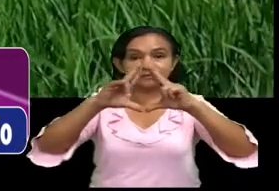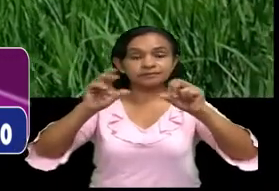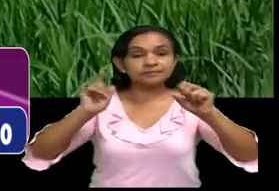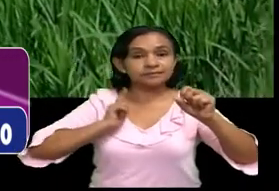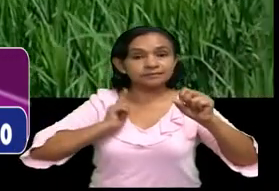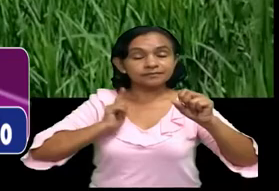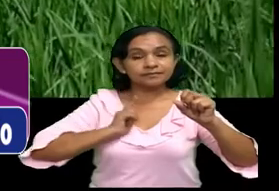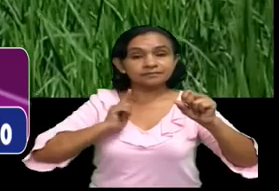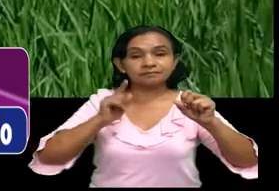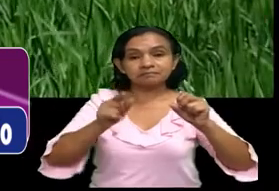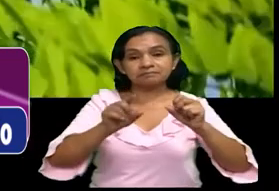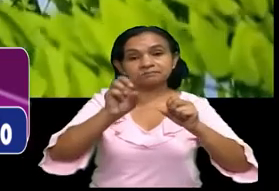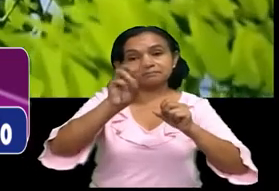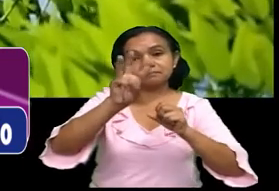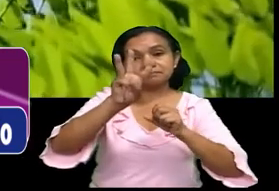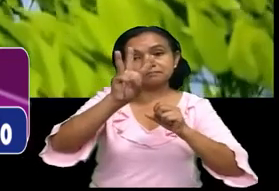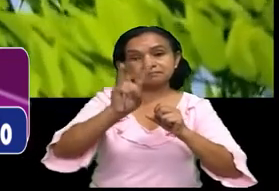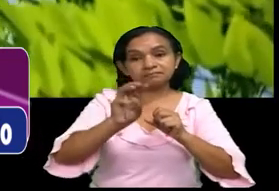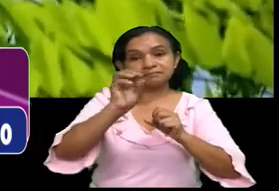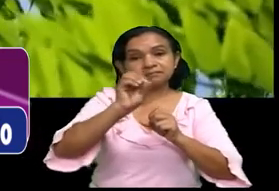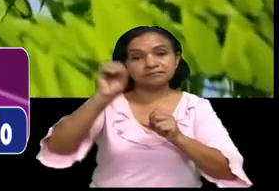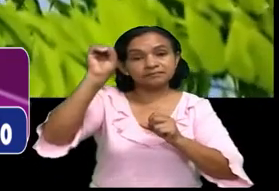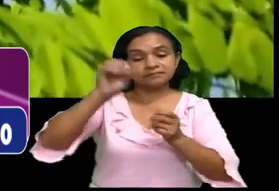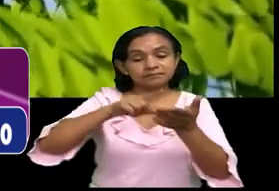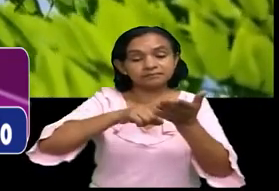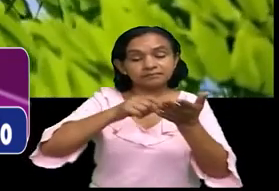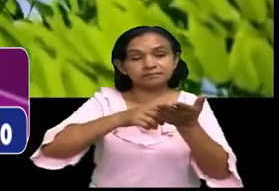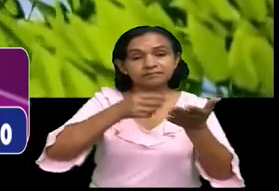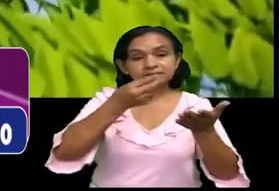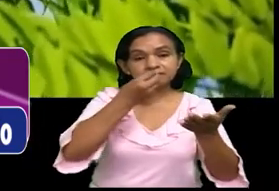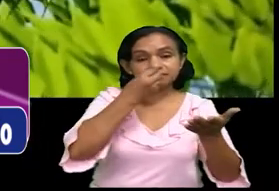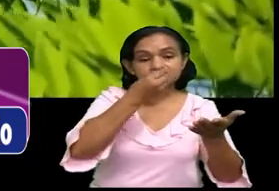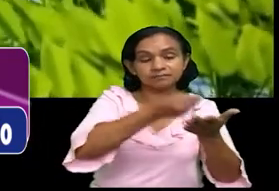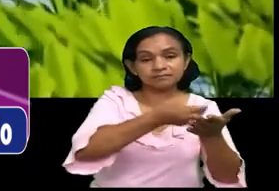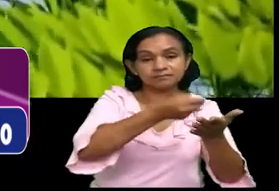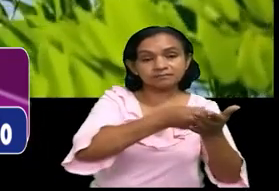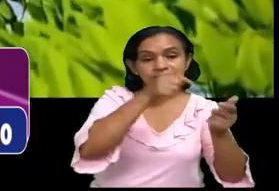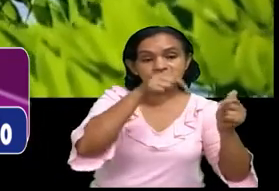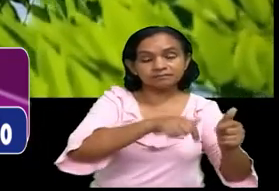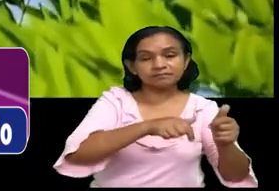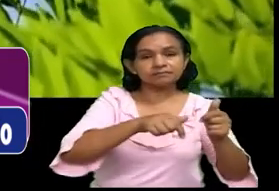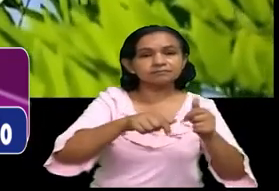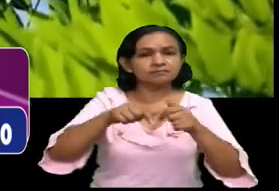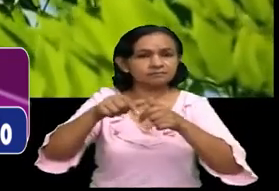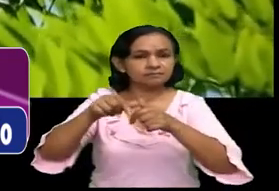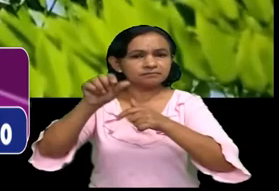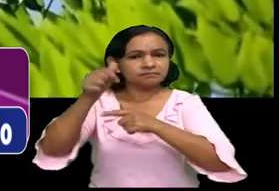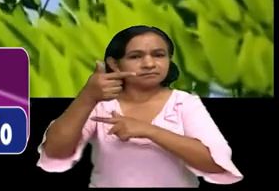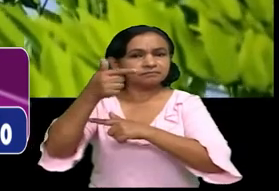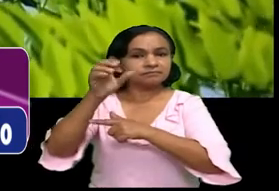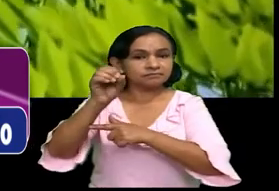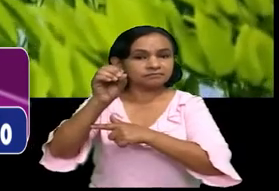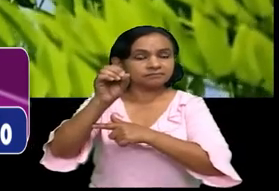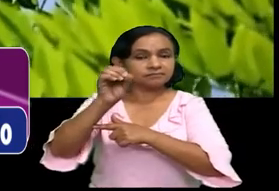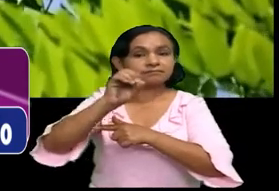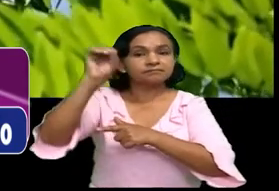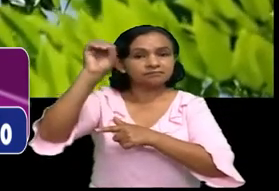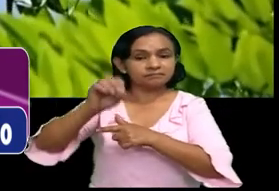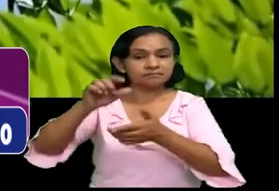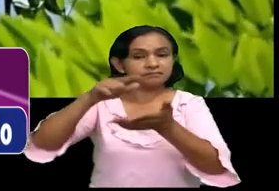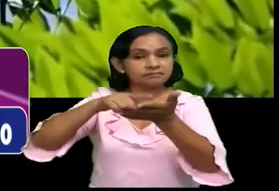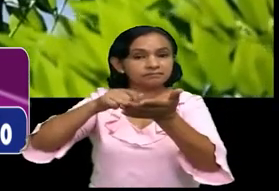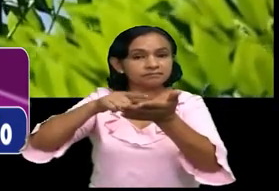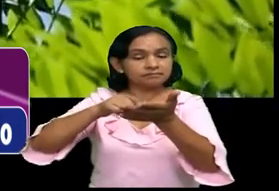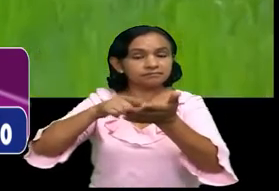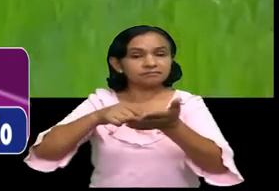producía apenas el 30% del arroz que consumíamos y el día de hoy producimos el 70%. Si alguien